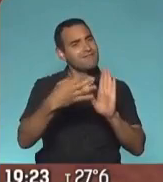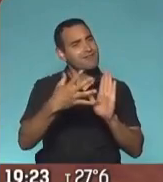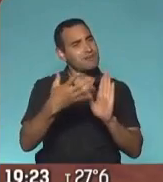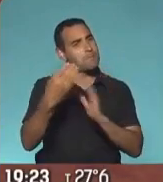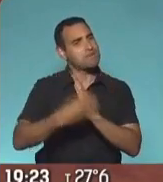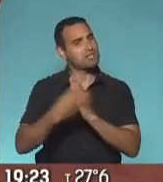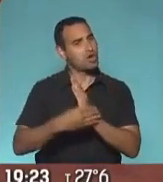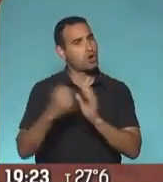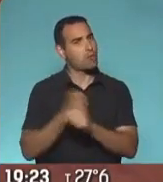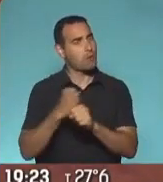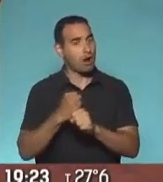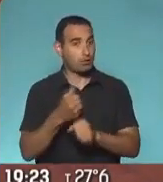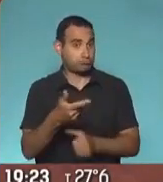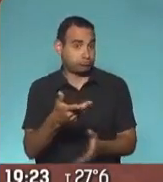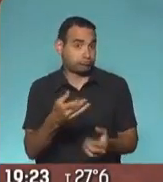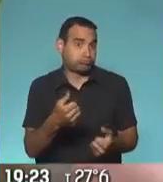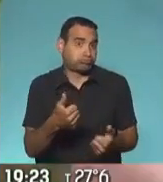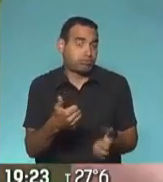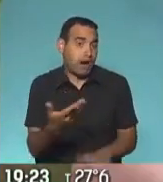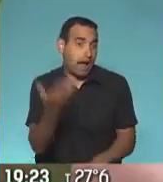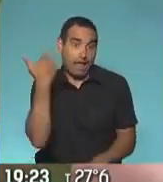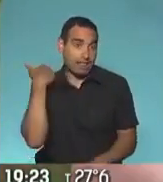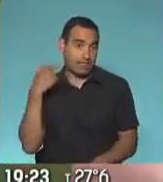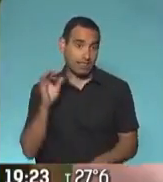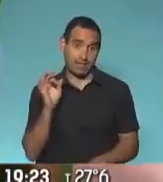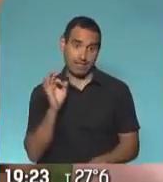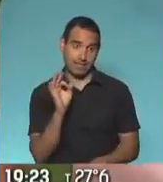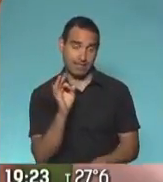ministerial, cosa que no había sucedido hasta el momento,